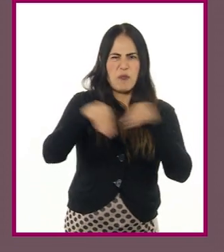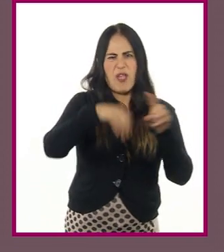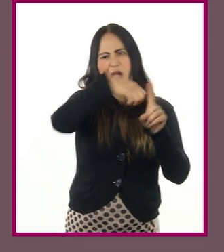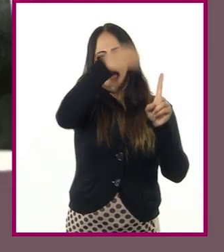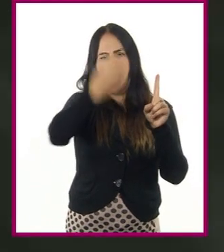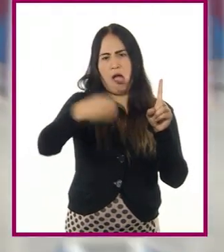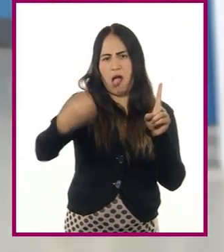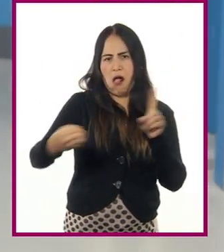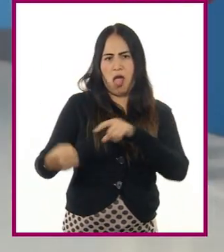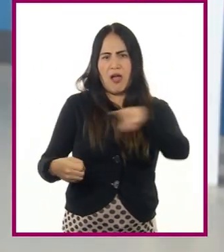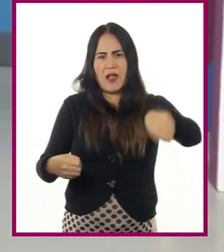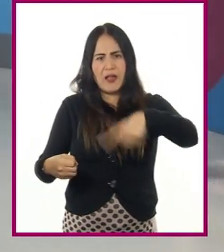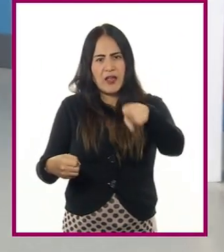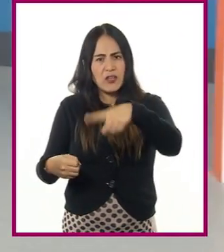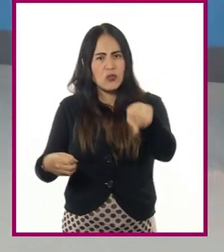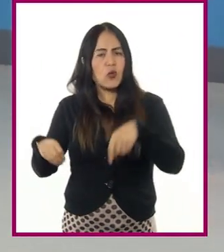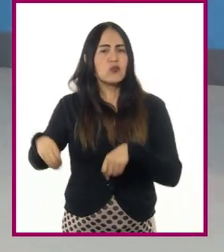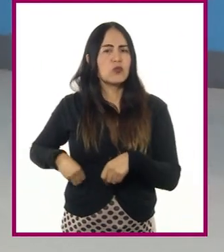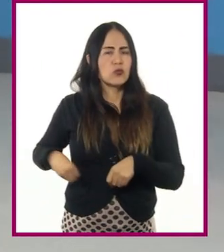actitud.